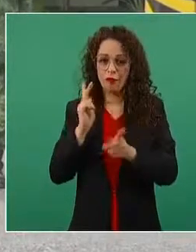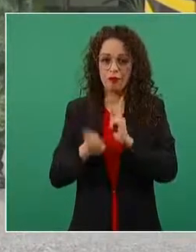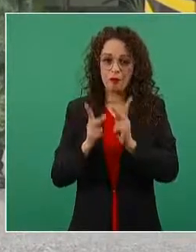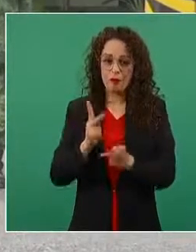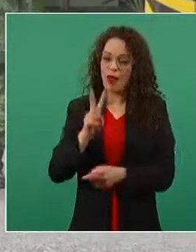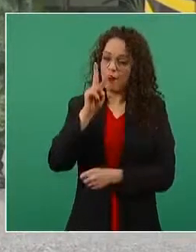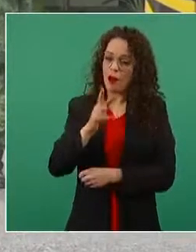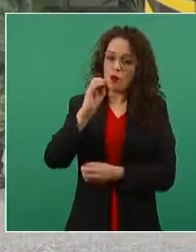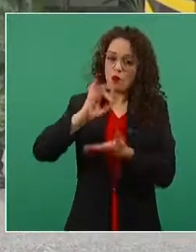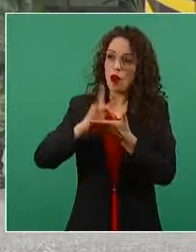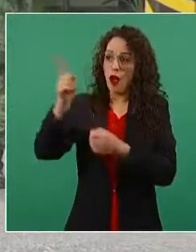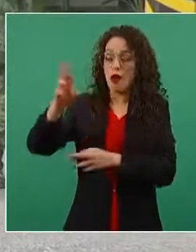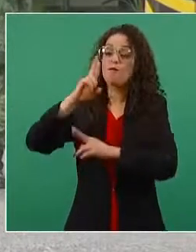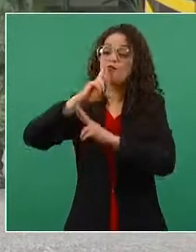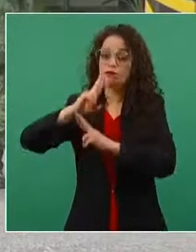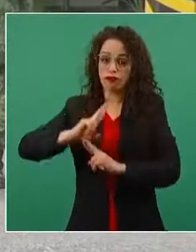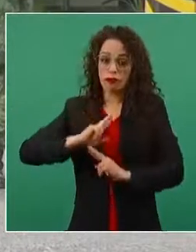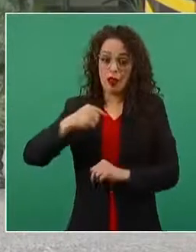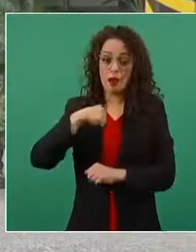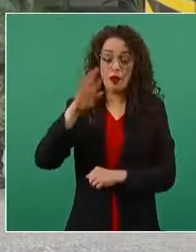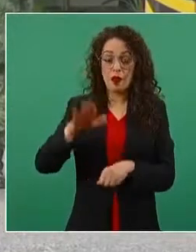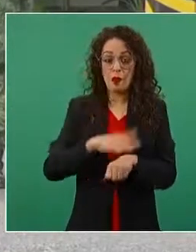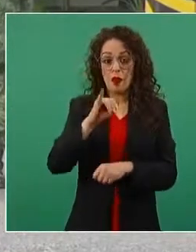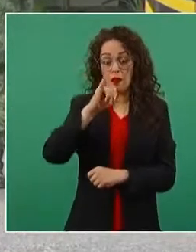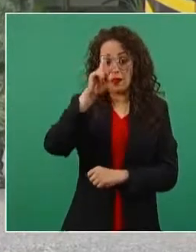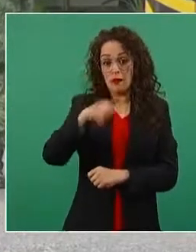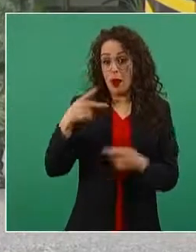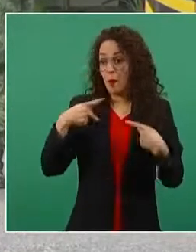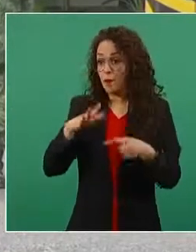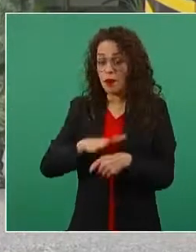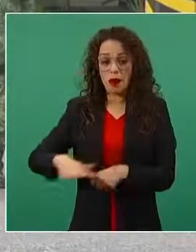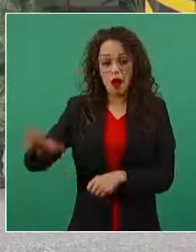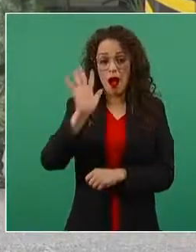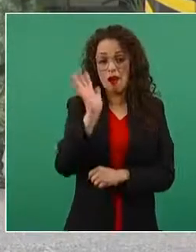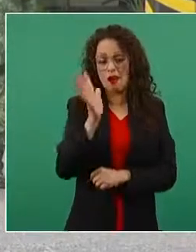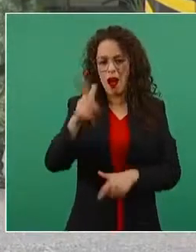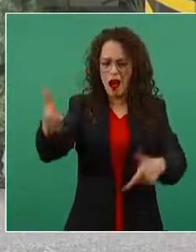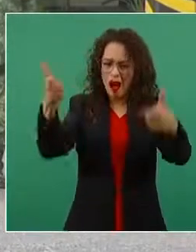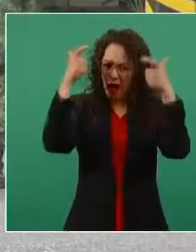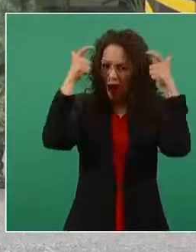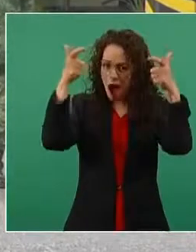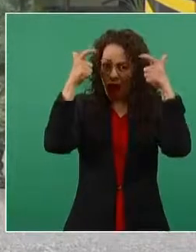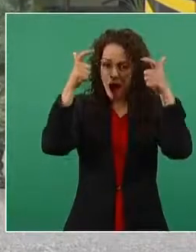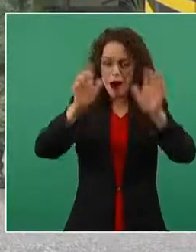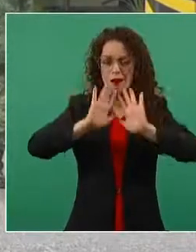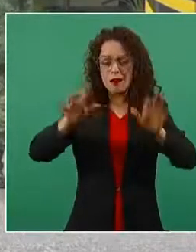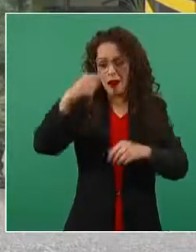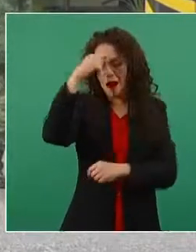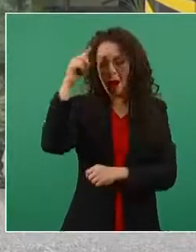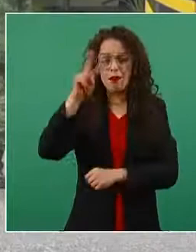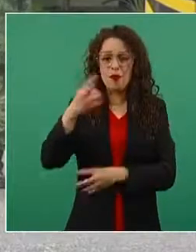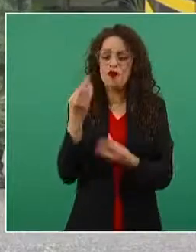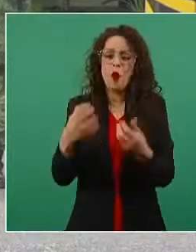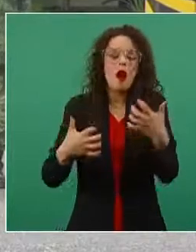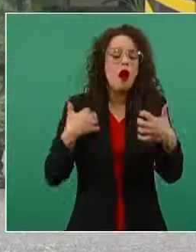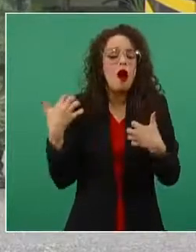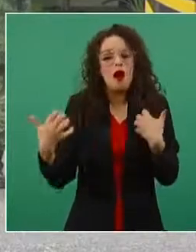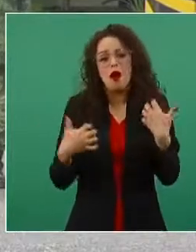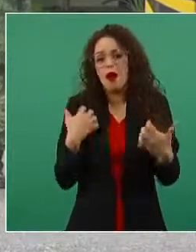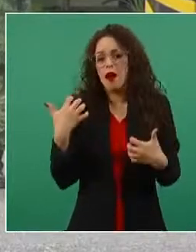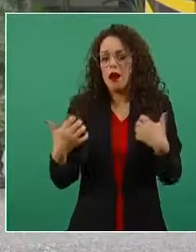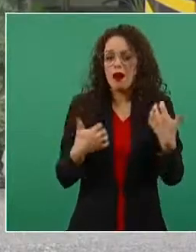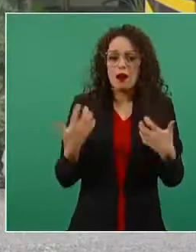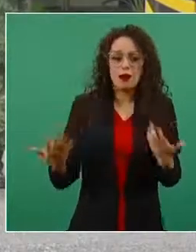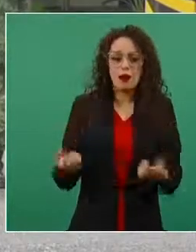respuesta. Y sí, porque hay un hartazgo, ya la gente realmente, en las familias, hay mucho estrés y estamos